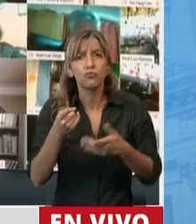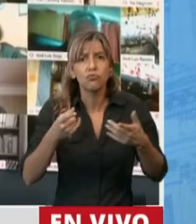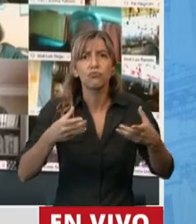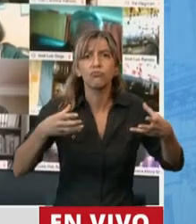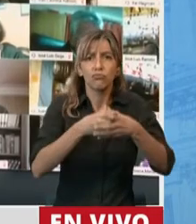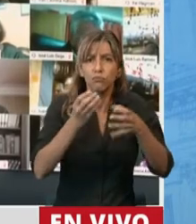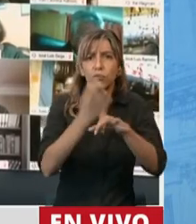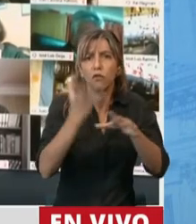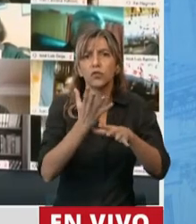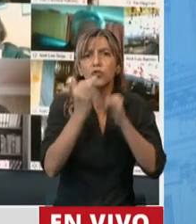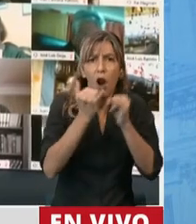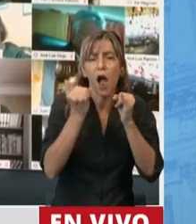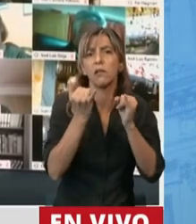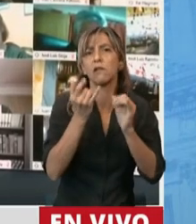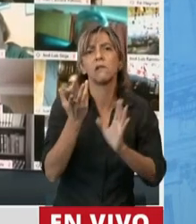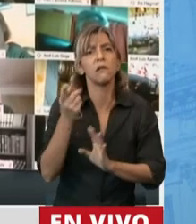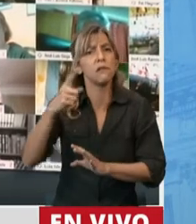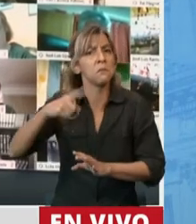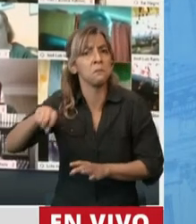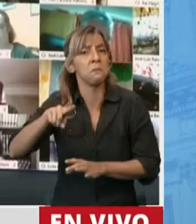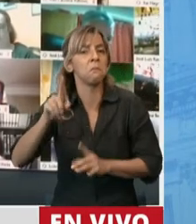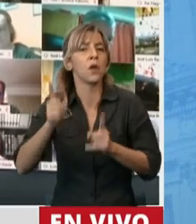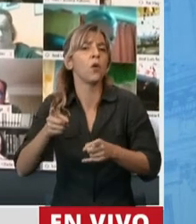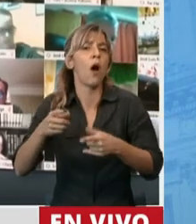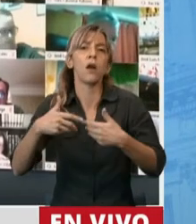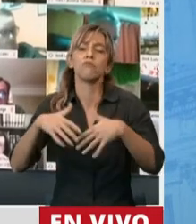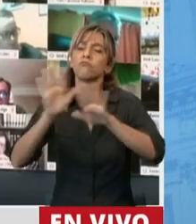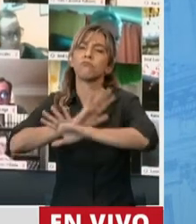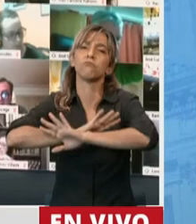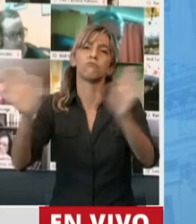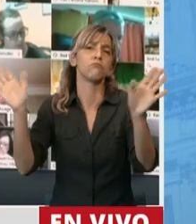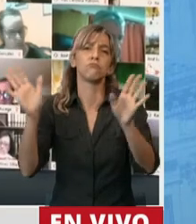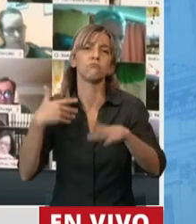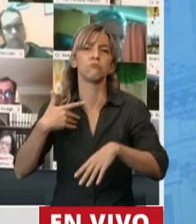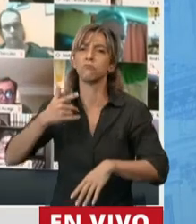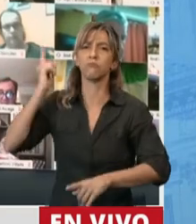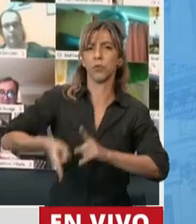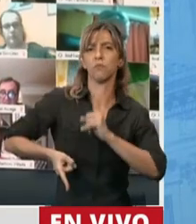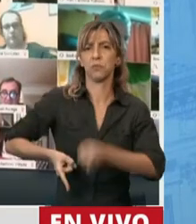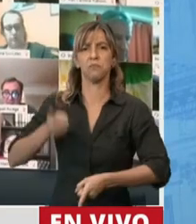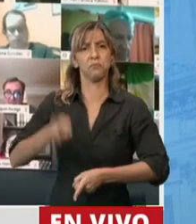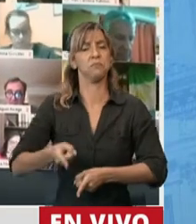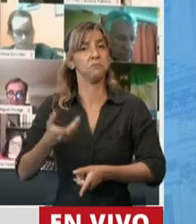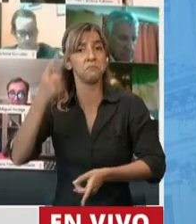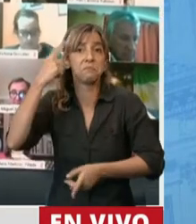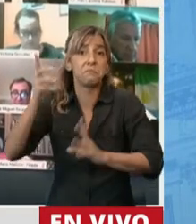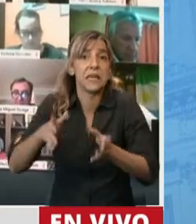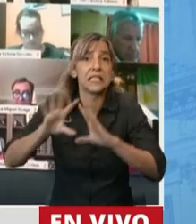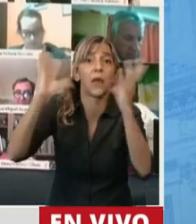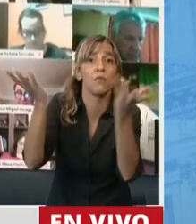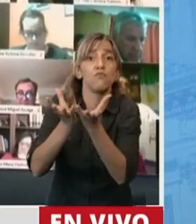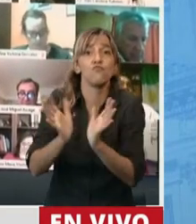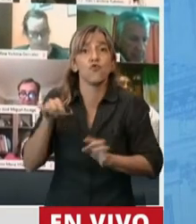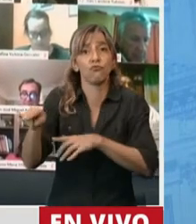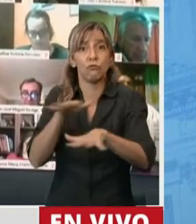ha tenido y no tienen mayores inconvenientes en dar rienda suelta a la demagogia, creyendo que la crisis sanitaria mundial es una